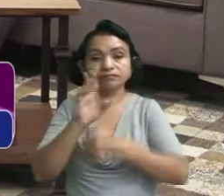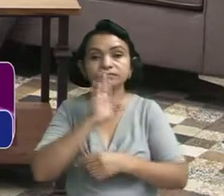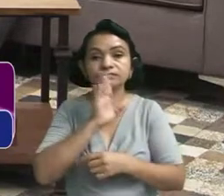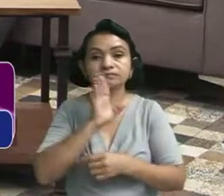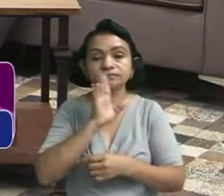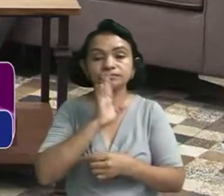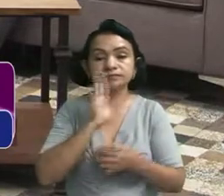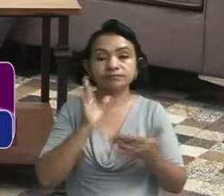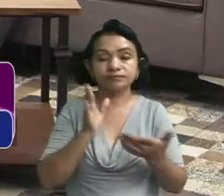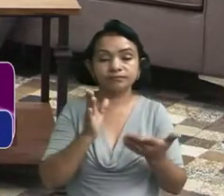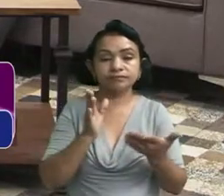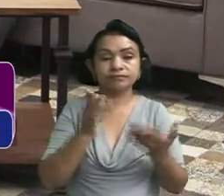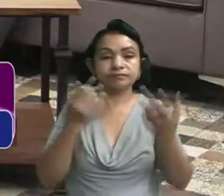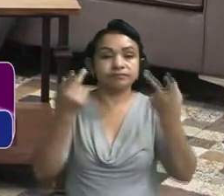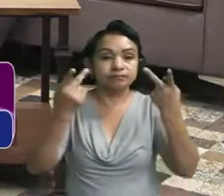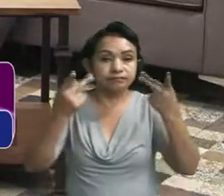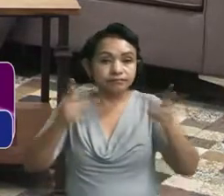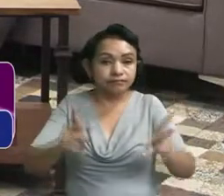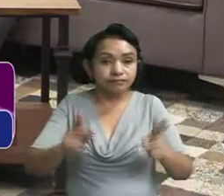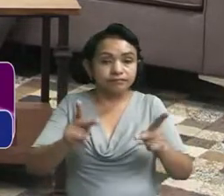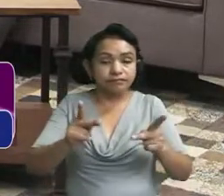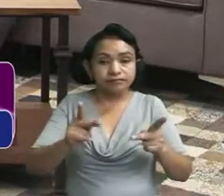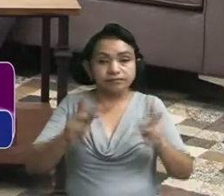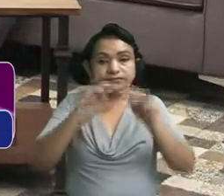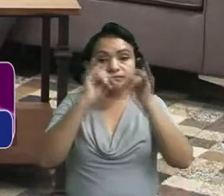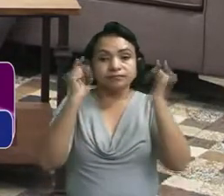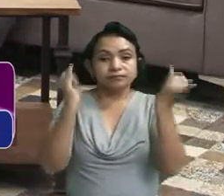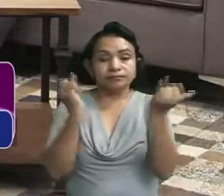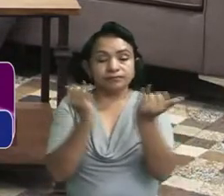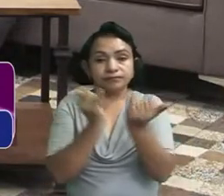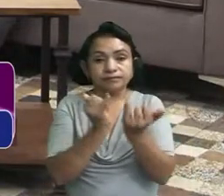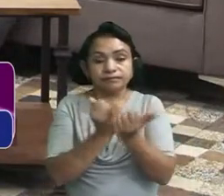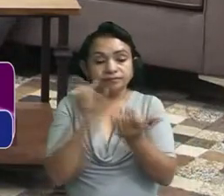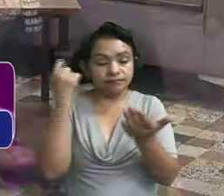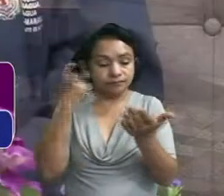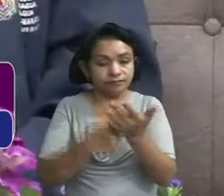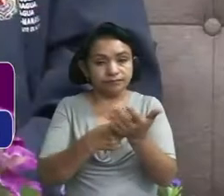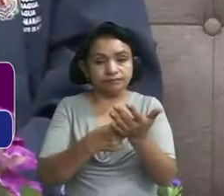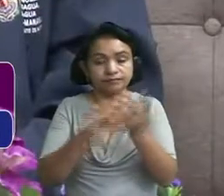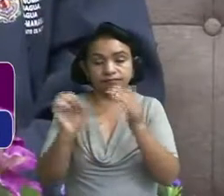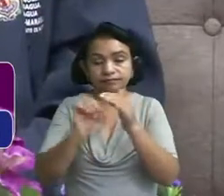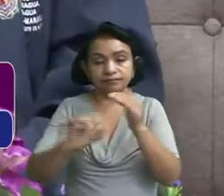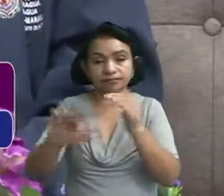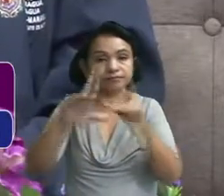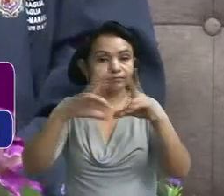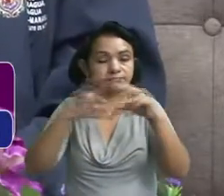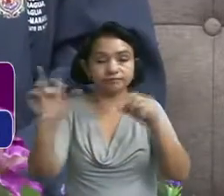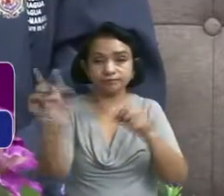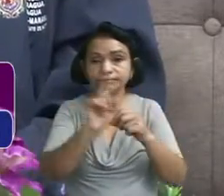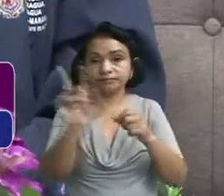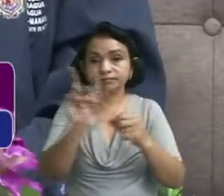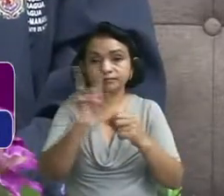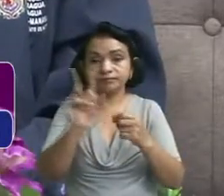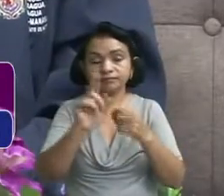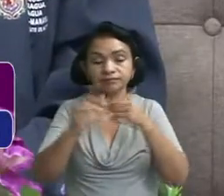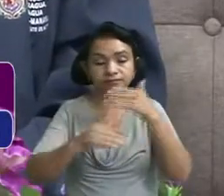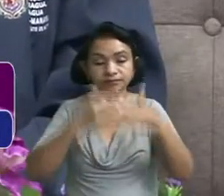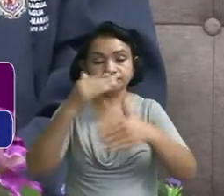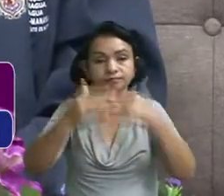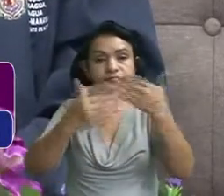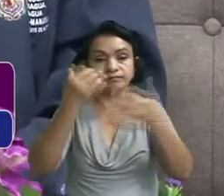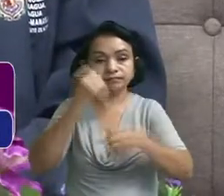acuerdo, precisamente. Un pronunciamiento para que la comunidad internacional no aplique sanciones económicas a Nicaragua, porque Nicaragua, primero, ha venido